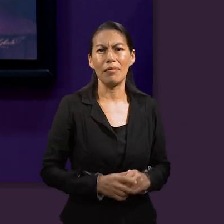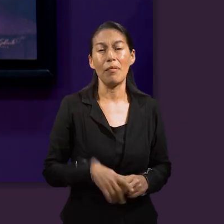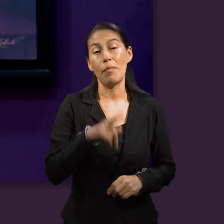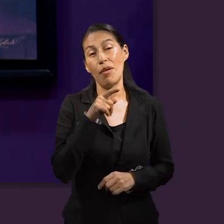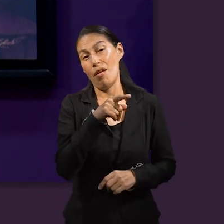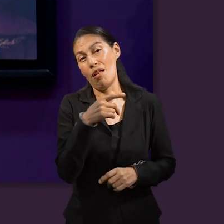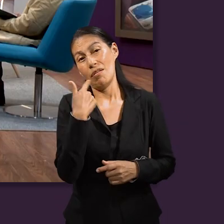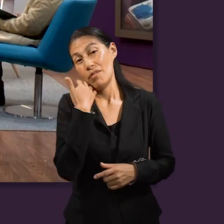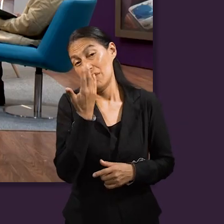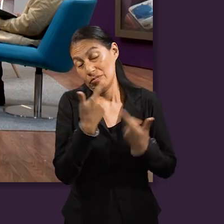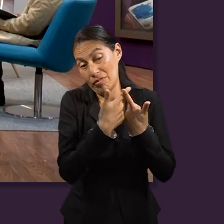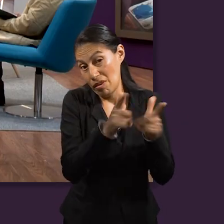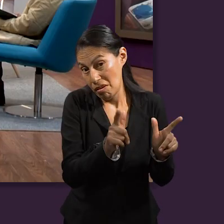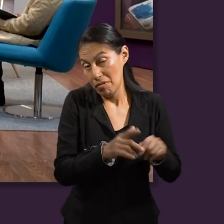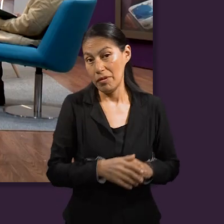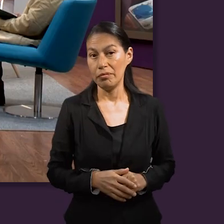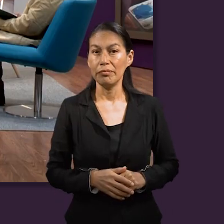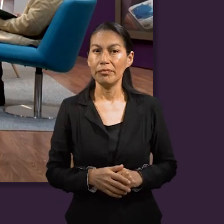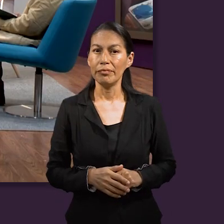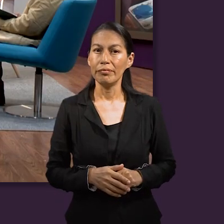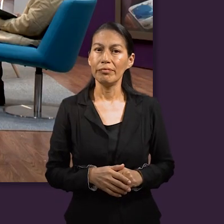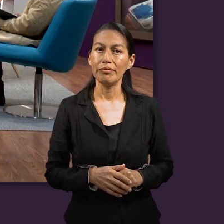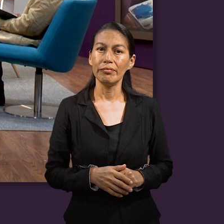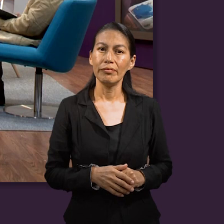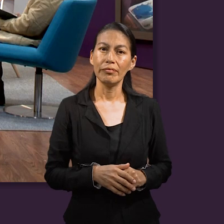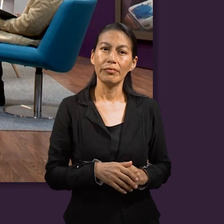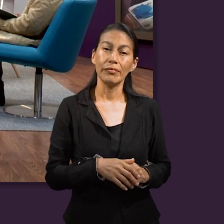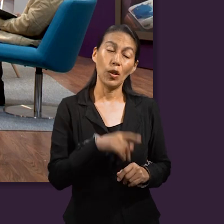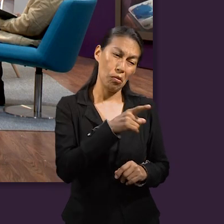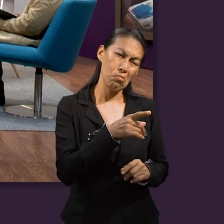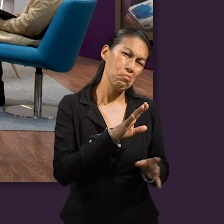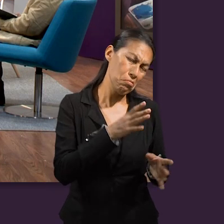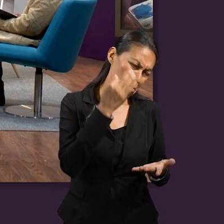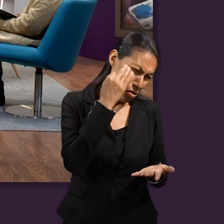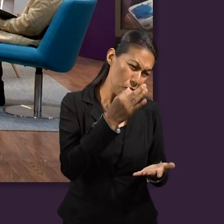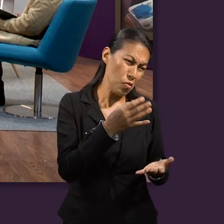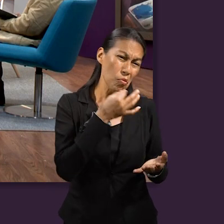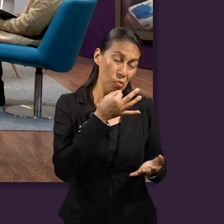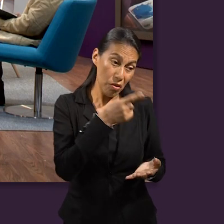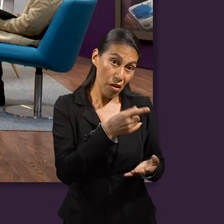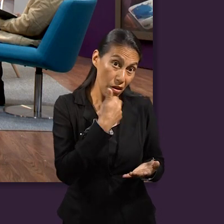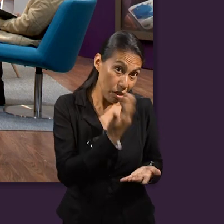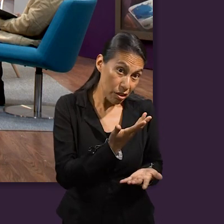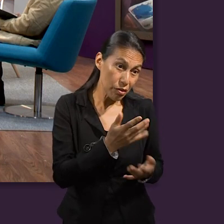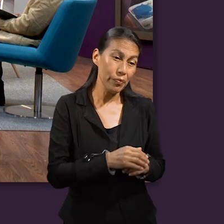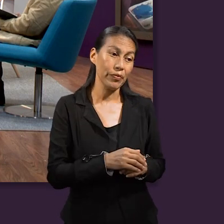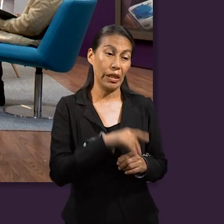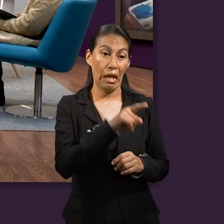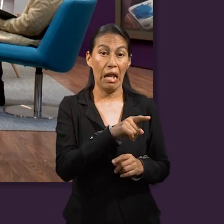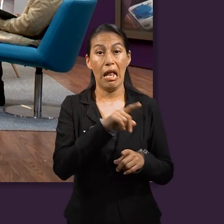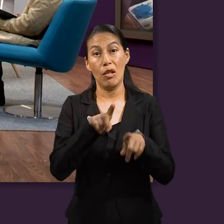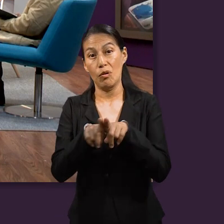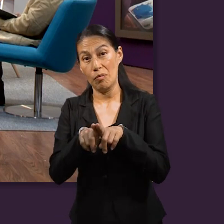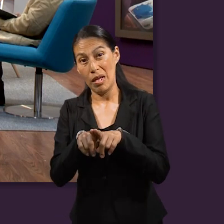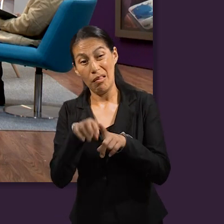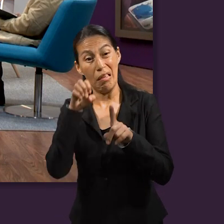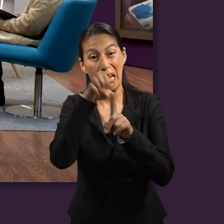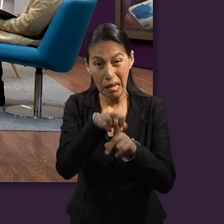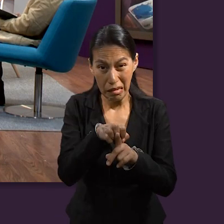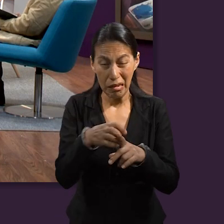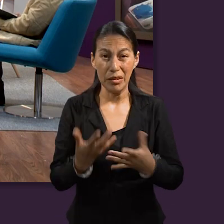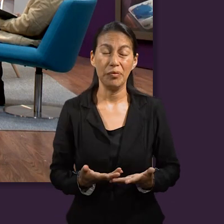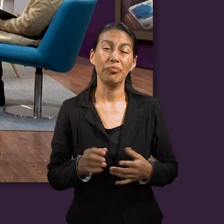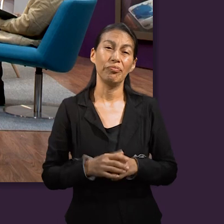sin embargo él lo quiso hacer a su manera en su tiempo y pues eso le costó bueno después de haber engañado